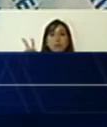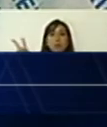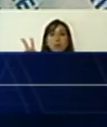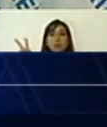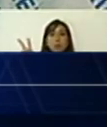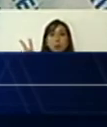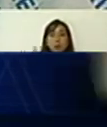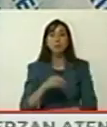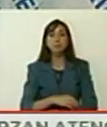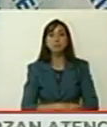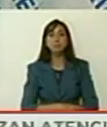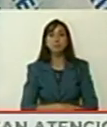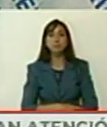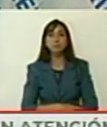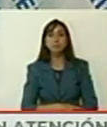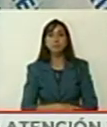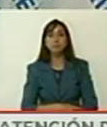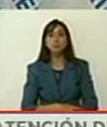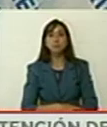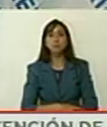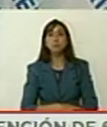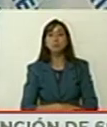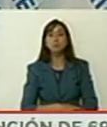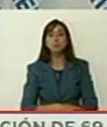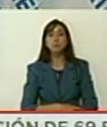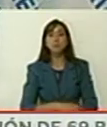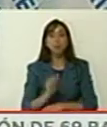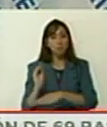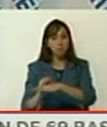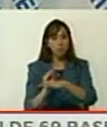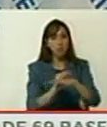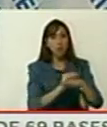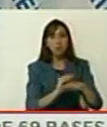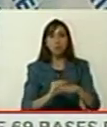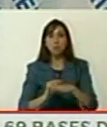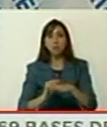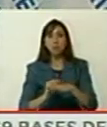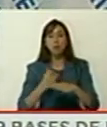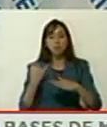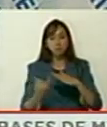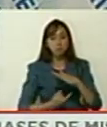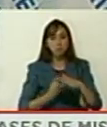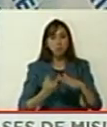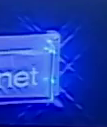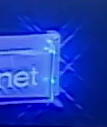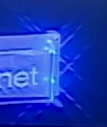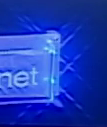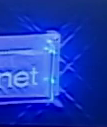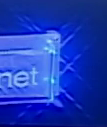y también vamos a solicitarlo a los organismos internacionales.